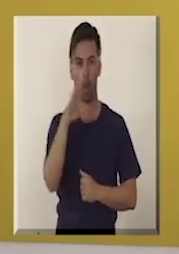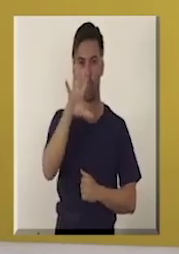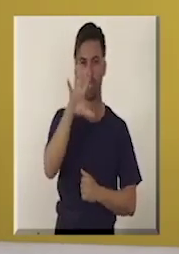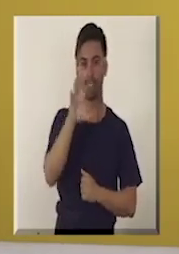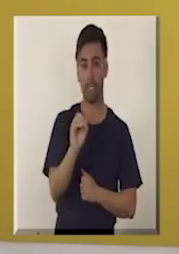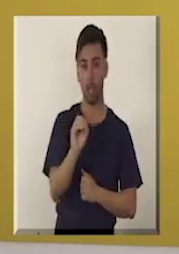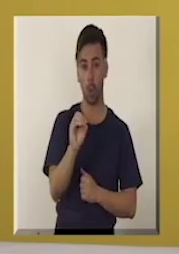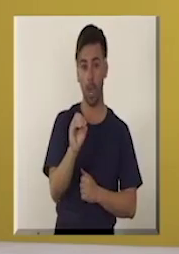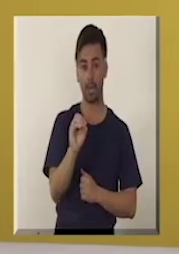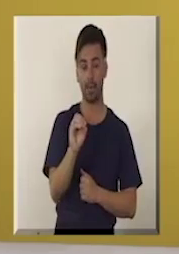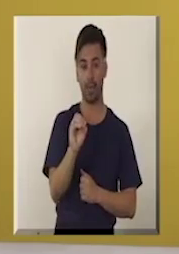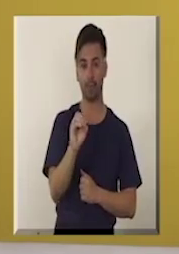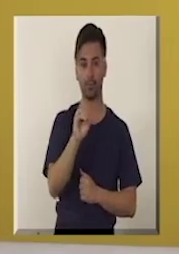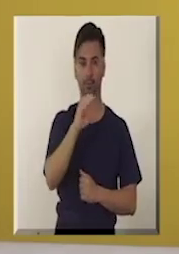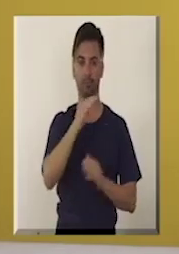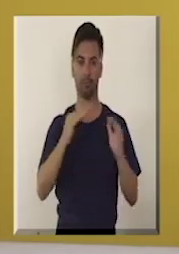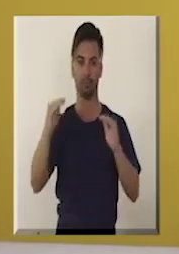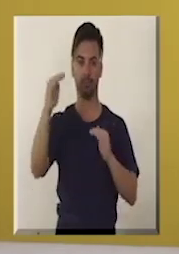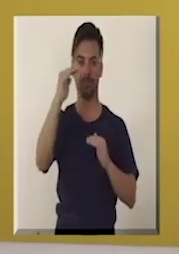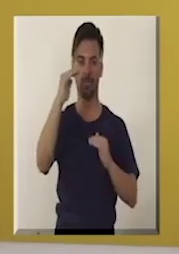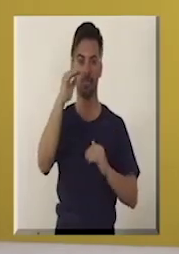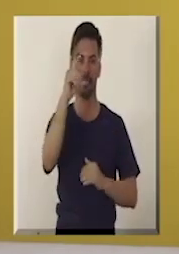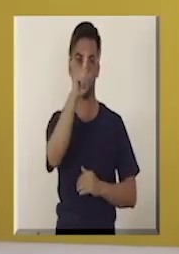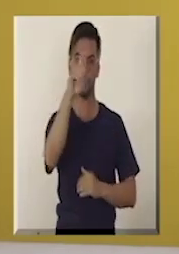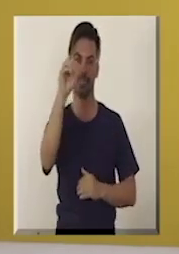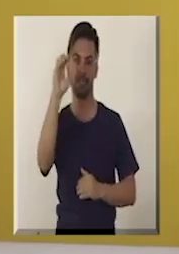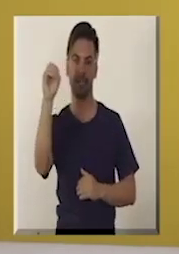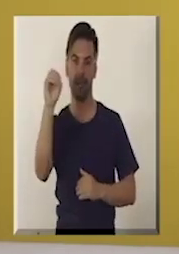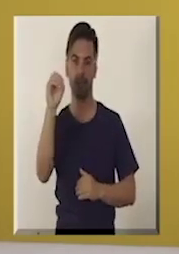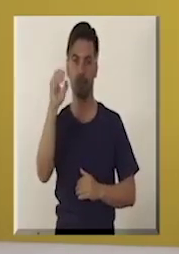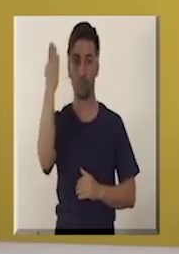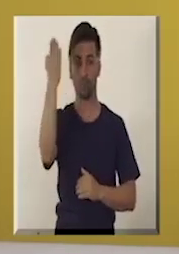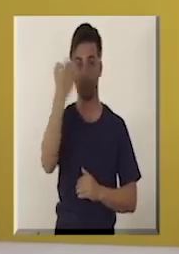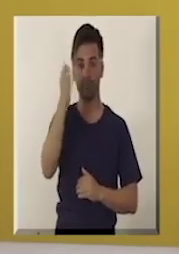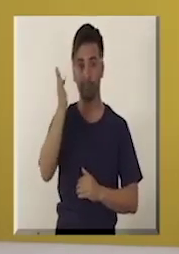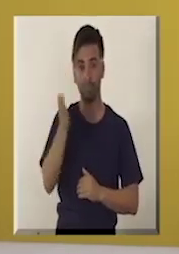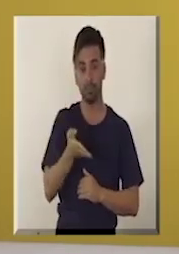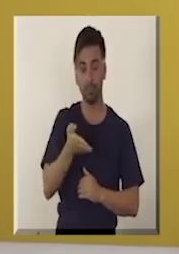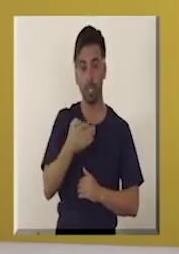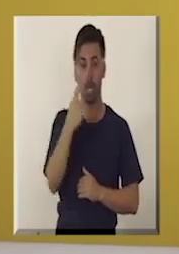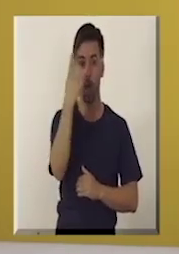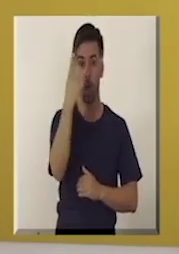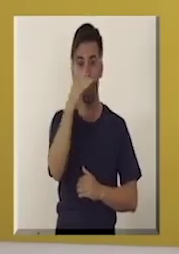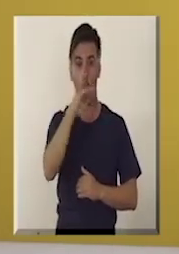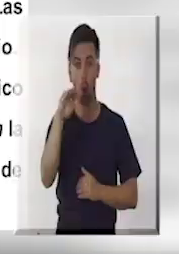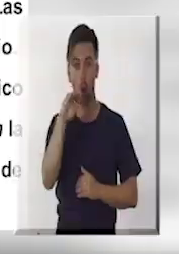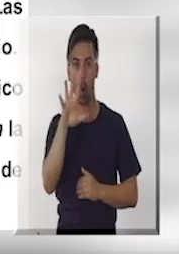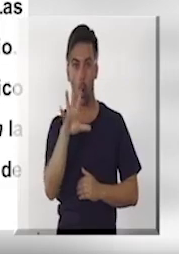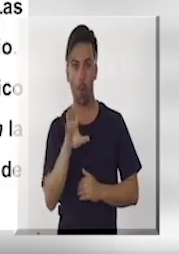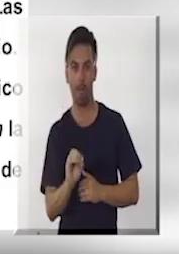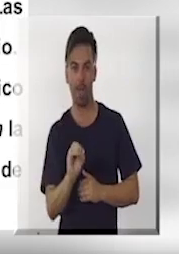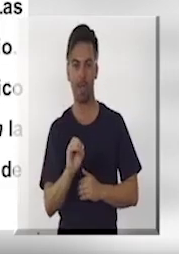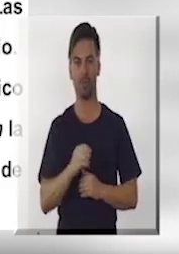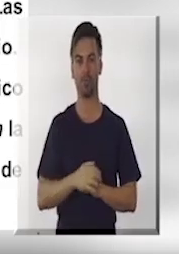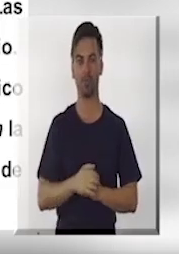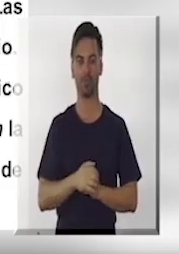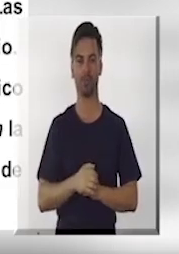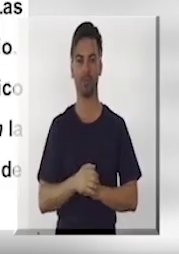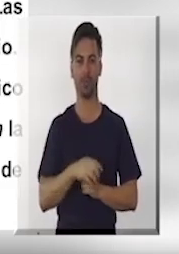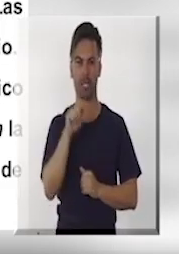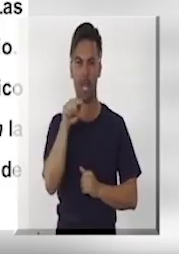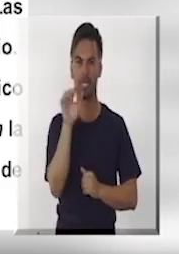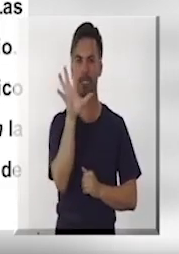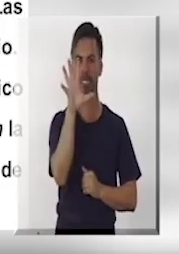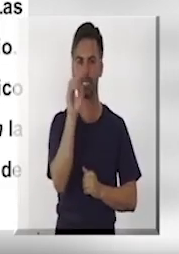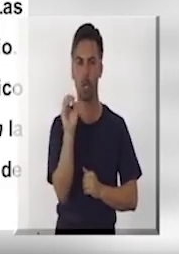sobre 100. Y cuando simplificas te queda la fracción un medio, o sea, la mitad. Por eso también puedes representar el